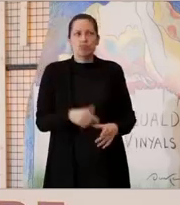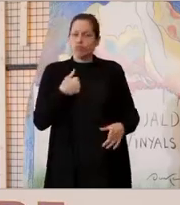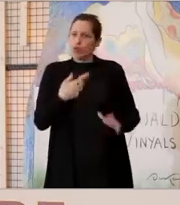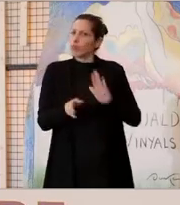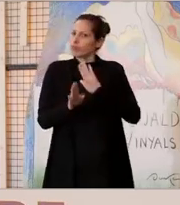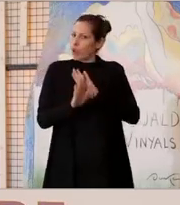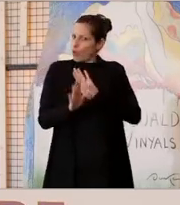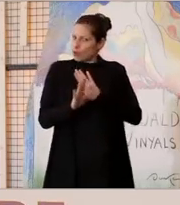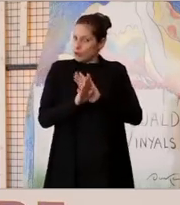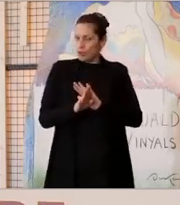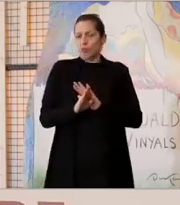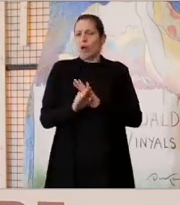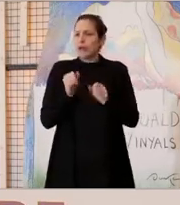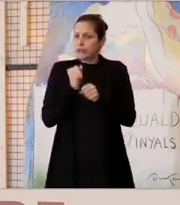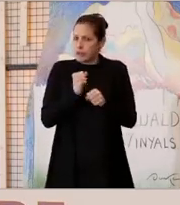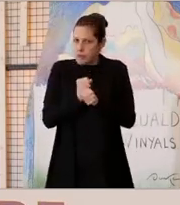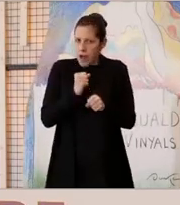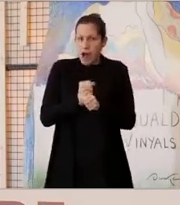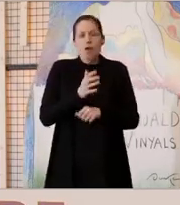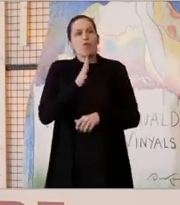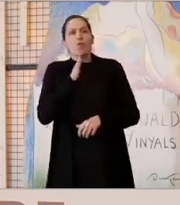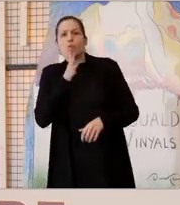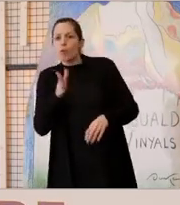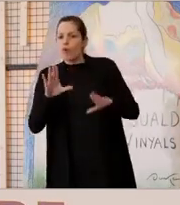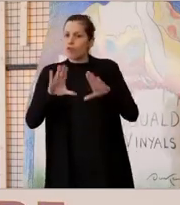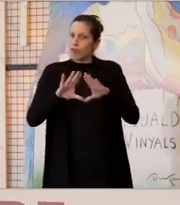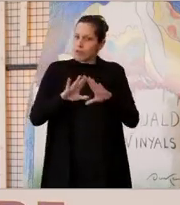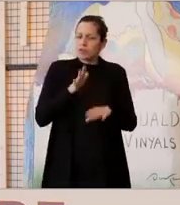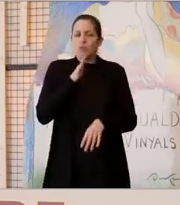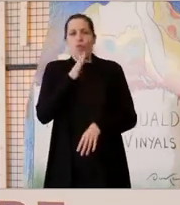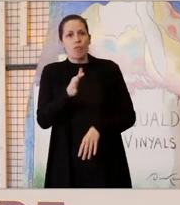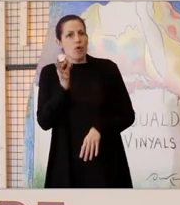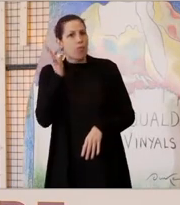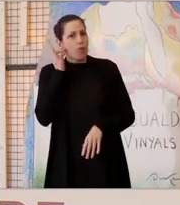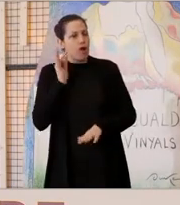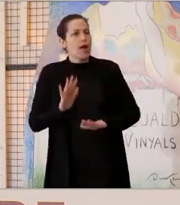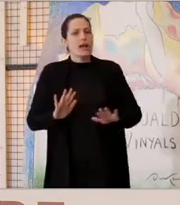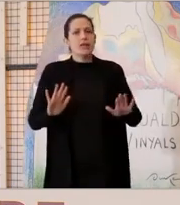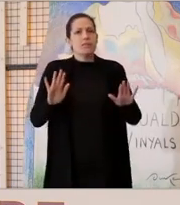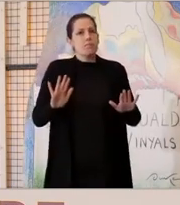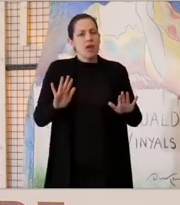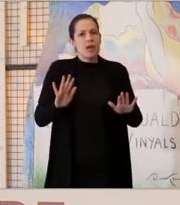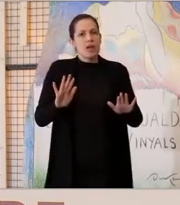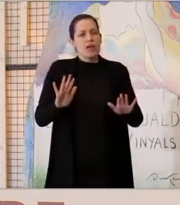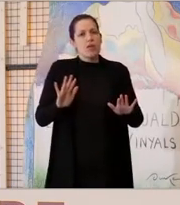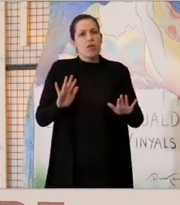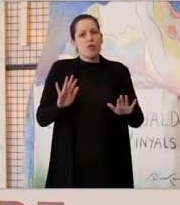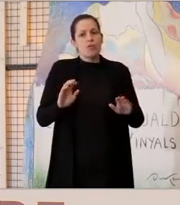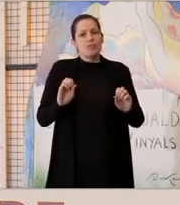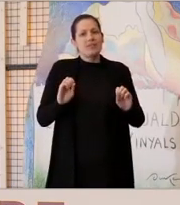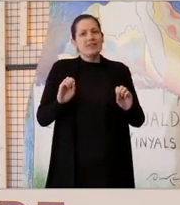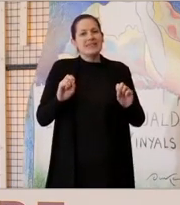por el feminismo y por las mujeres desde el lugar donde siempre he estado donde he estado los últimos años pero